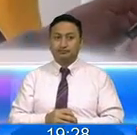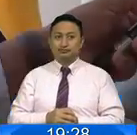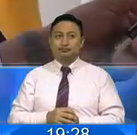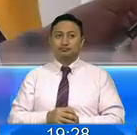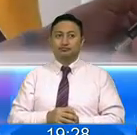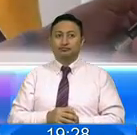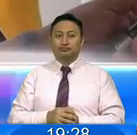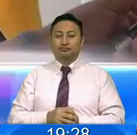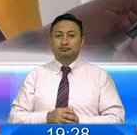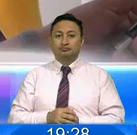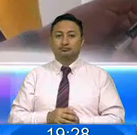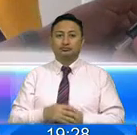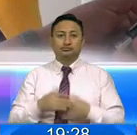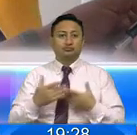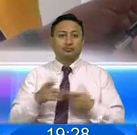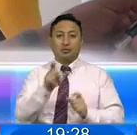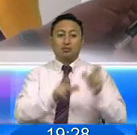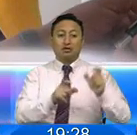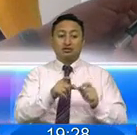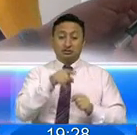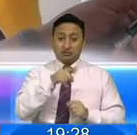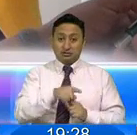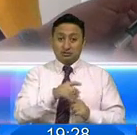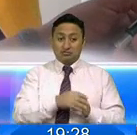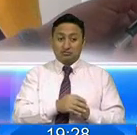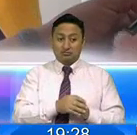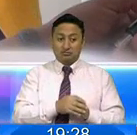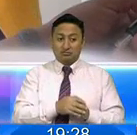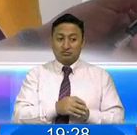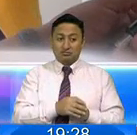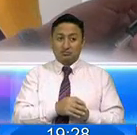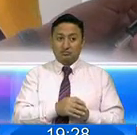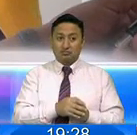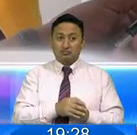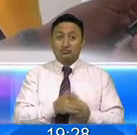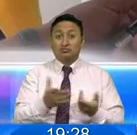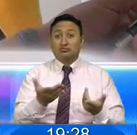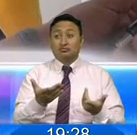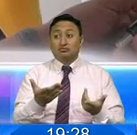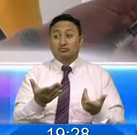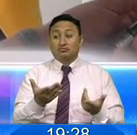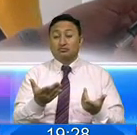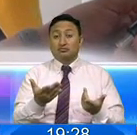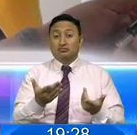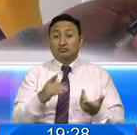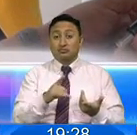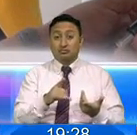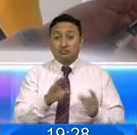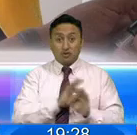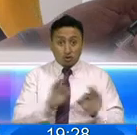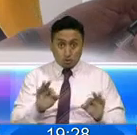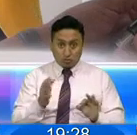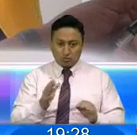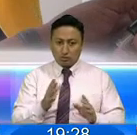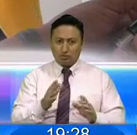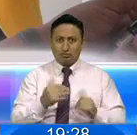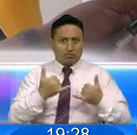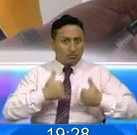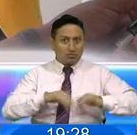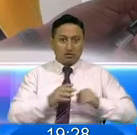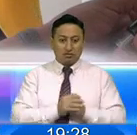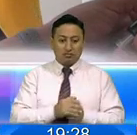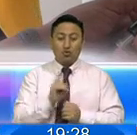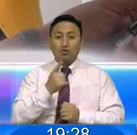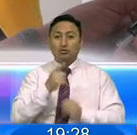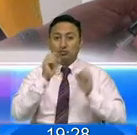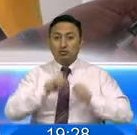que todas las personas ante estos y posibles, no podemos decir que no van a existir estos movimientos, las únicas